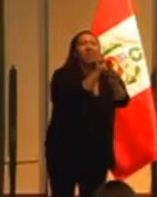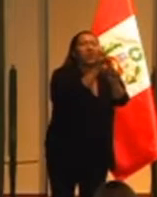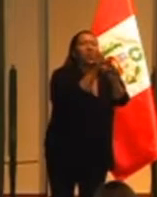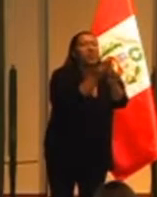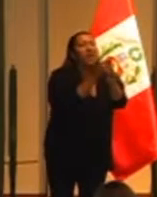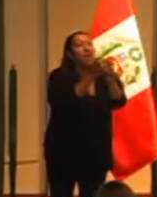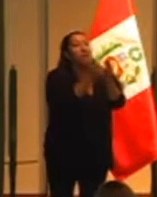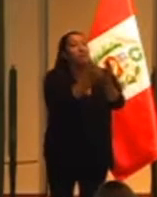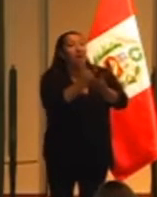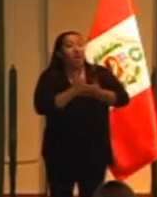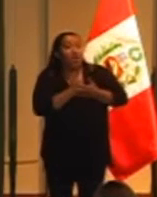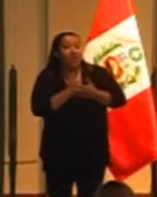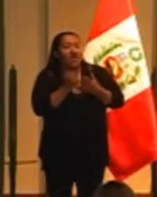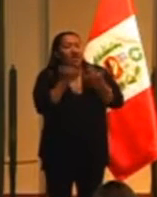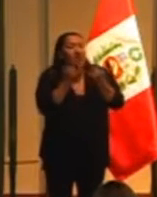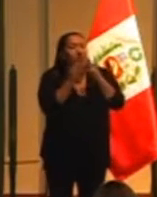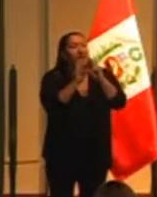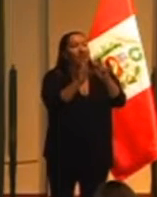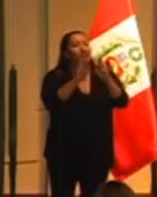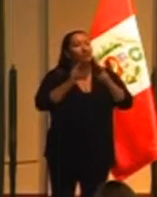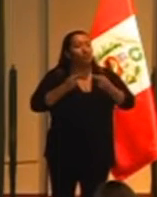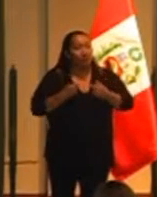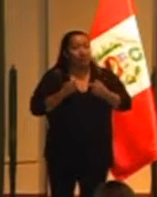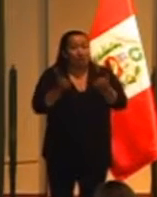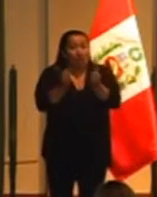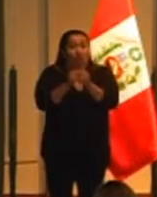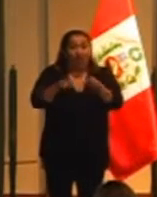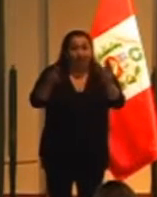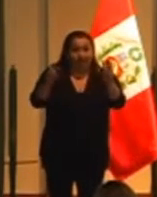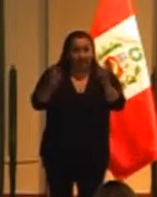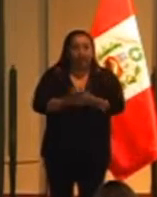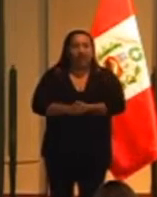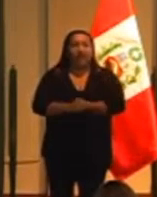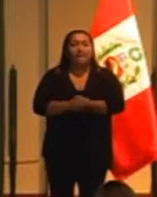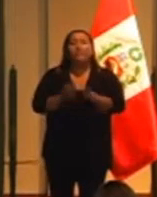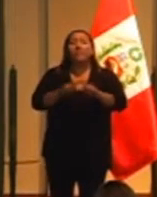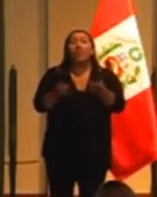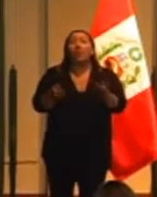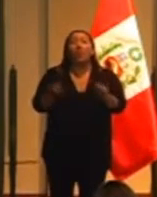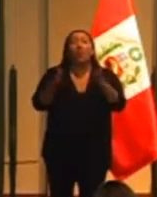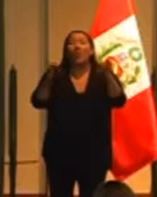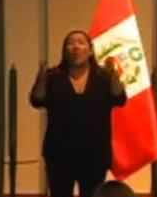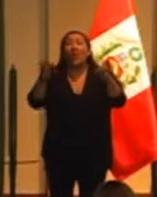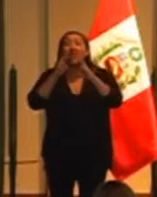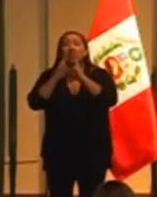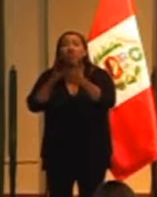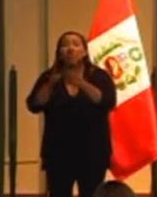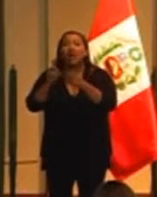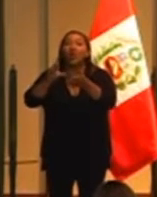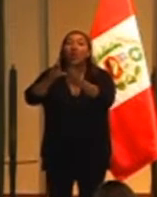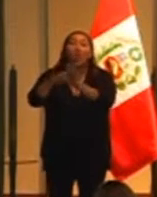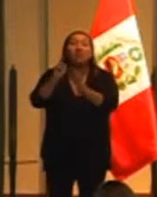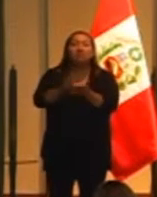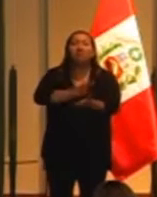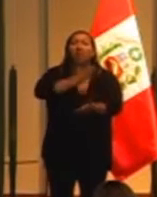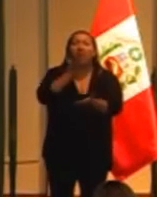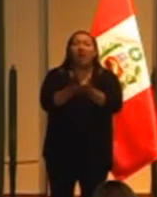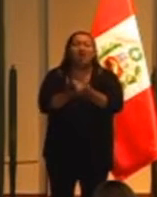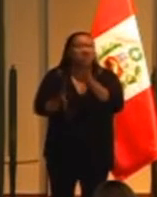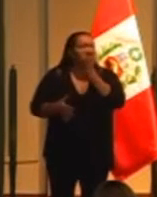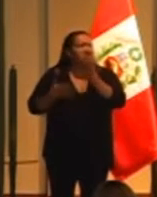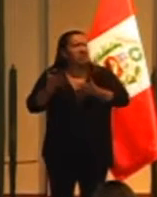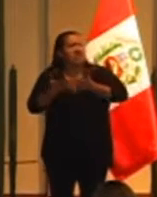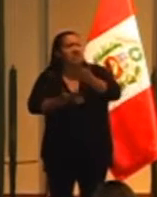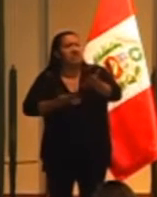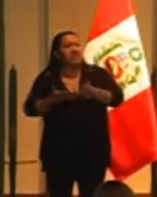una respuesta justamente a eso. Porque cuando no hay respuesta, ahí es donde comienzan los problemas. Entonces